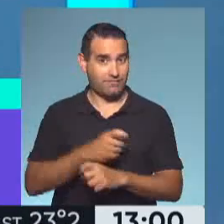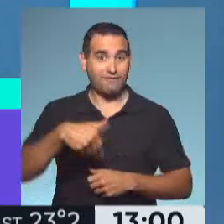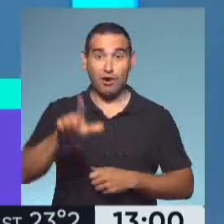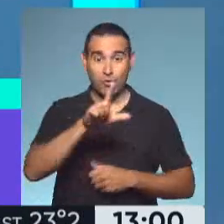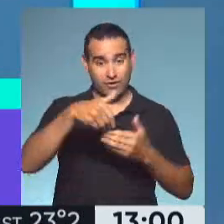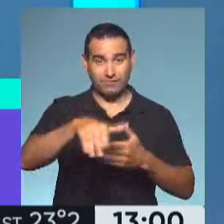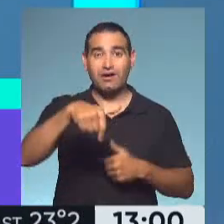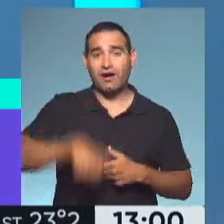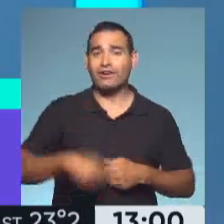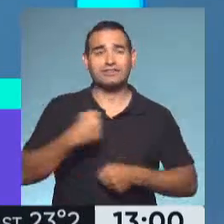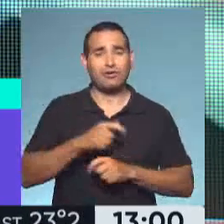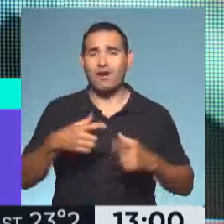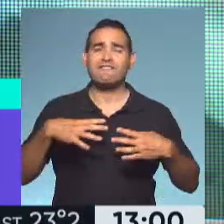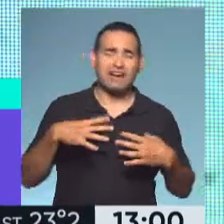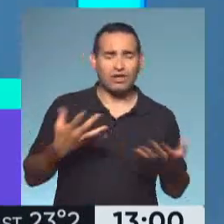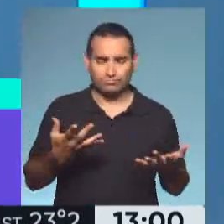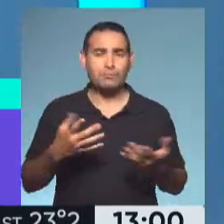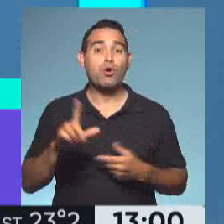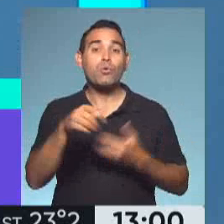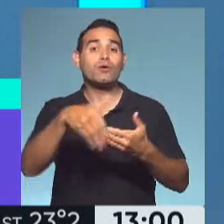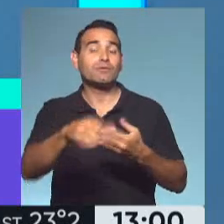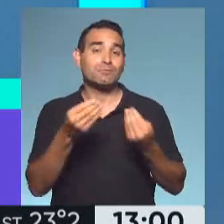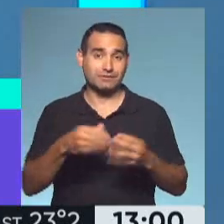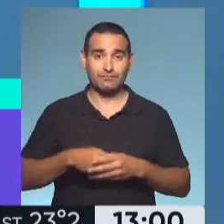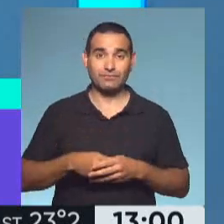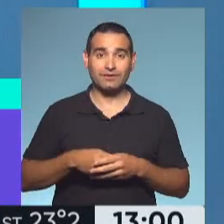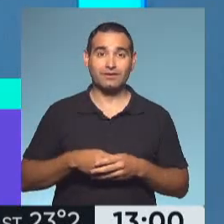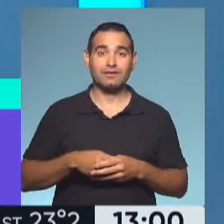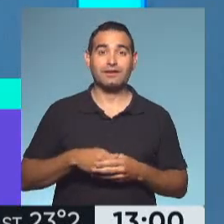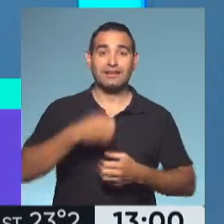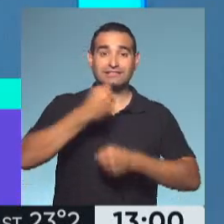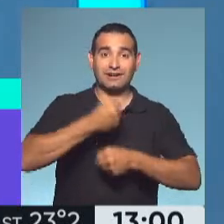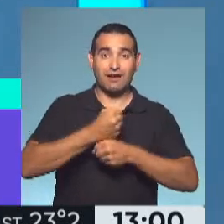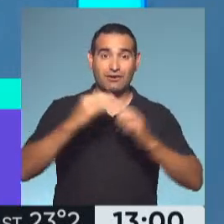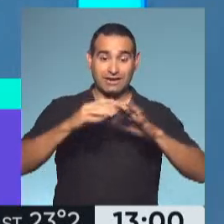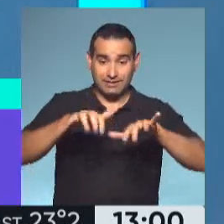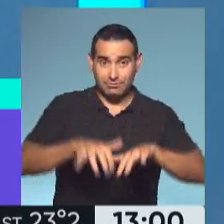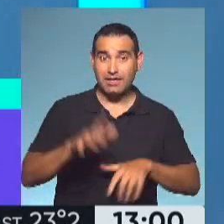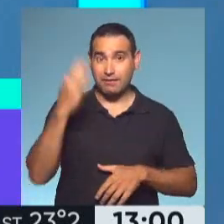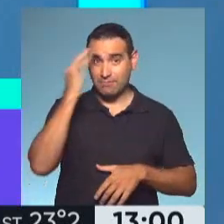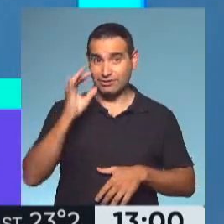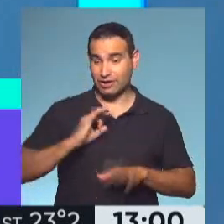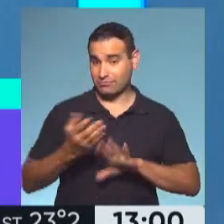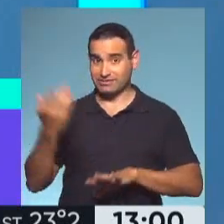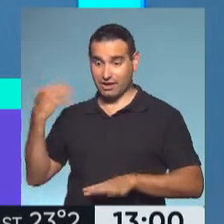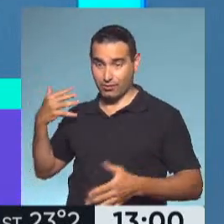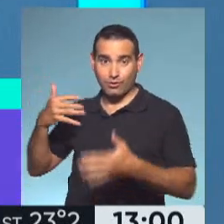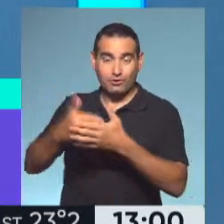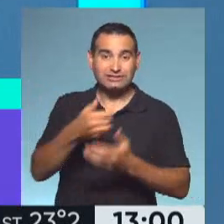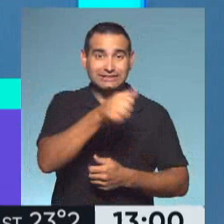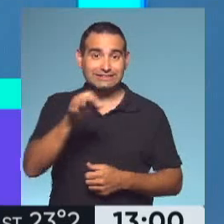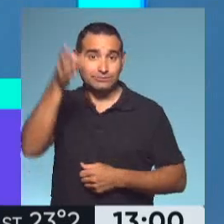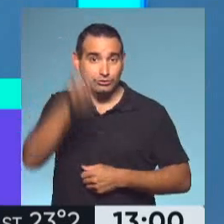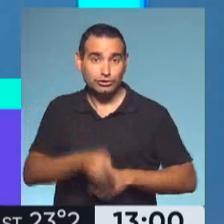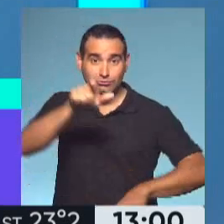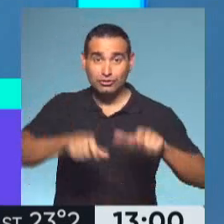partir porque hoy es no laboral, mañana es feriado. Claro. ¿Qué pasa? El teletrabajo está instalado en la Argentina desde marzo del año pasado. El